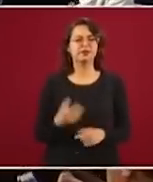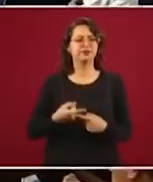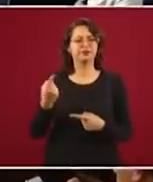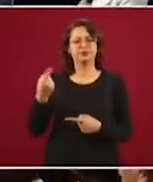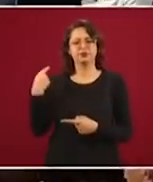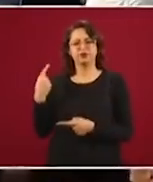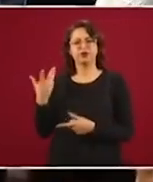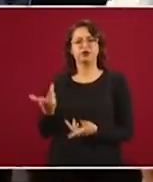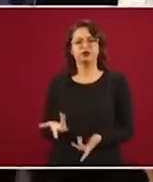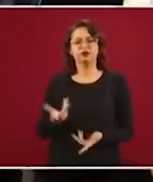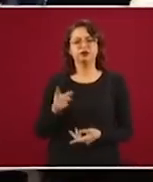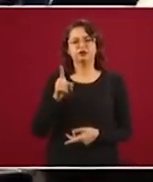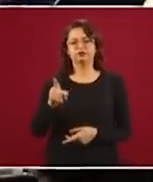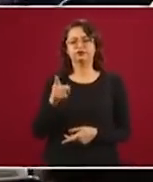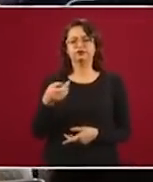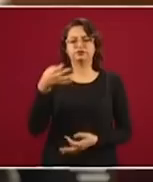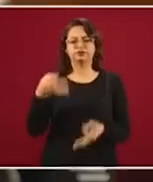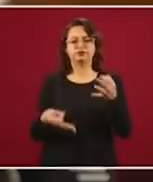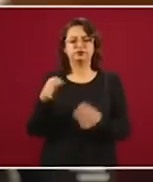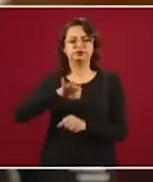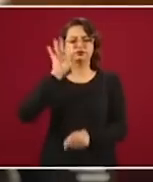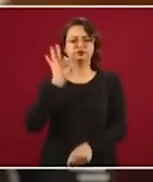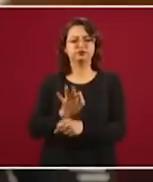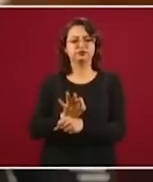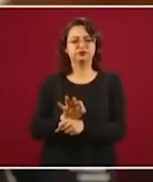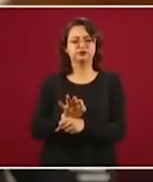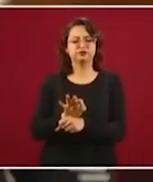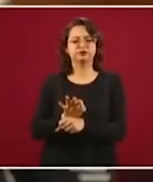días le otorgaron un amparo al secretario